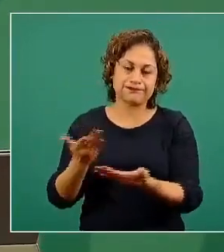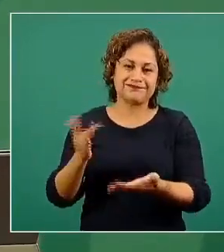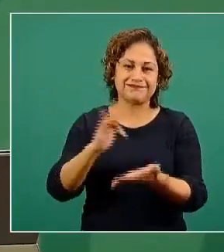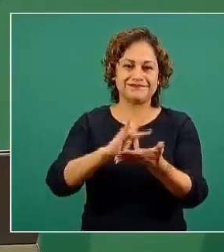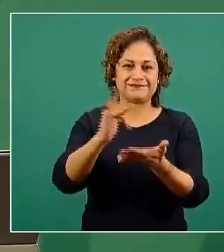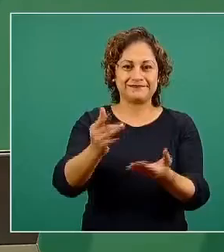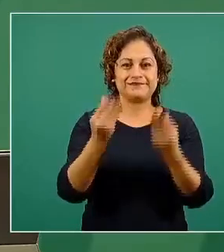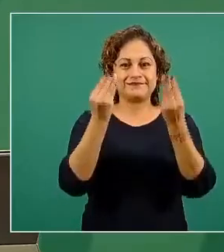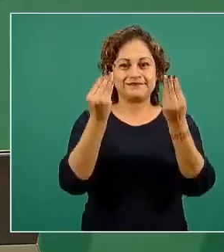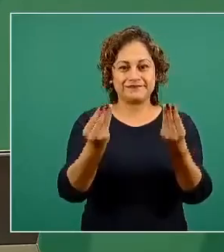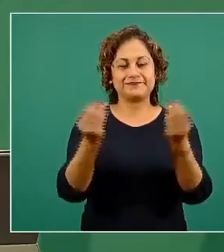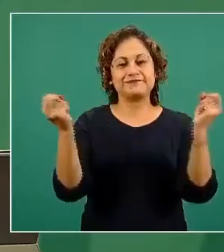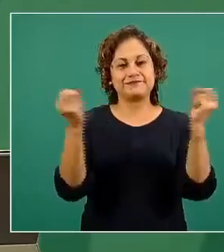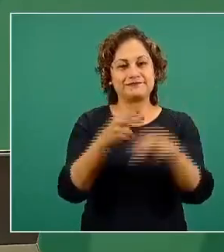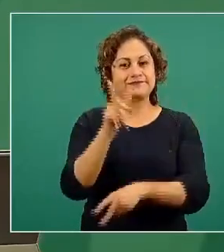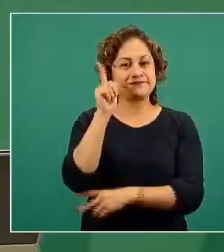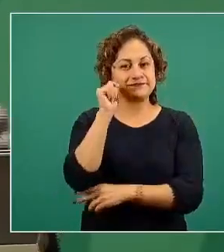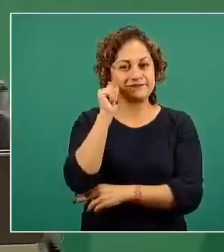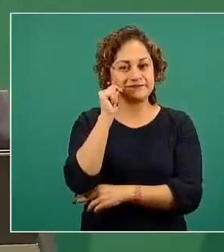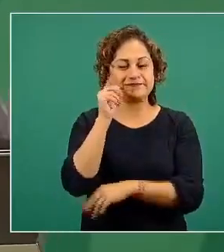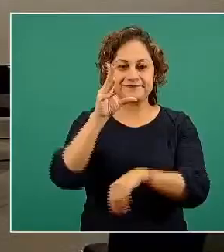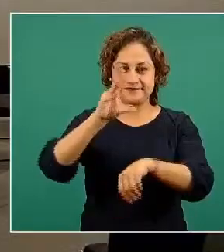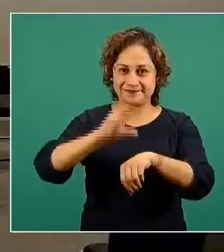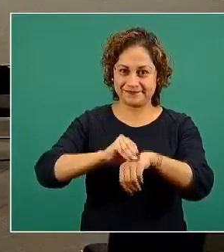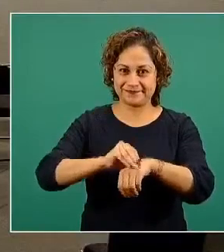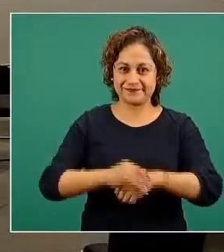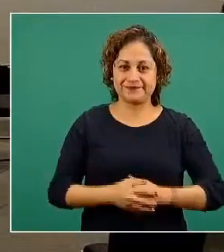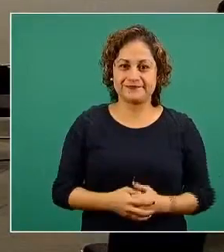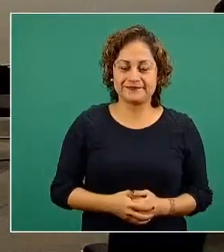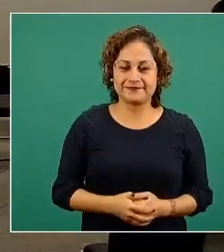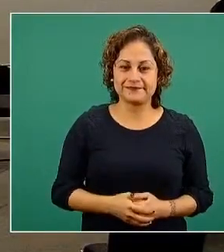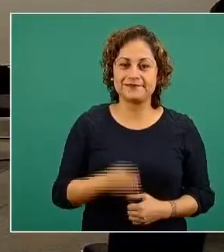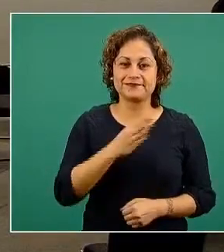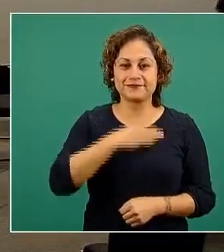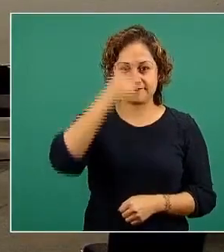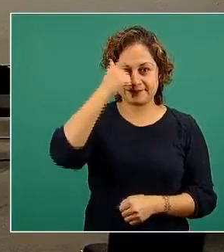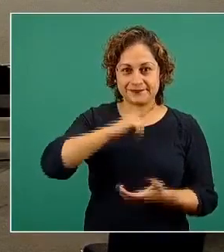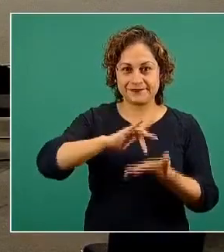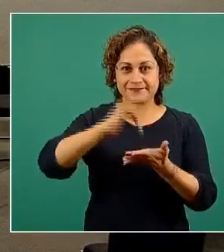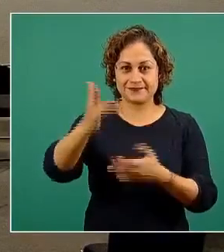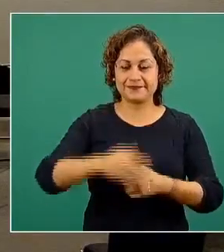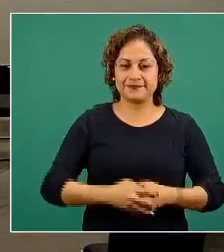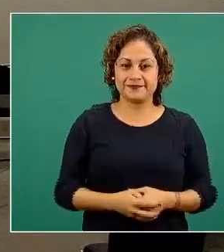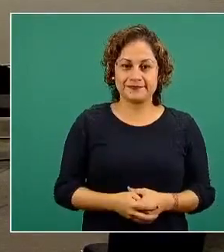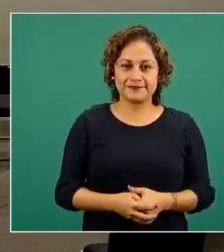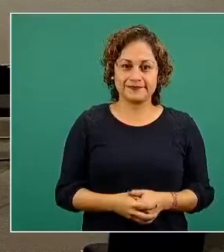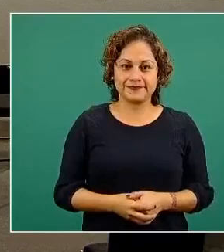estaremos aquí con ustedes mañana. Hasta luego. Buenas noches, gracias.